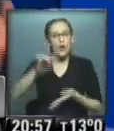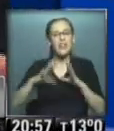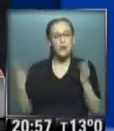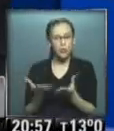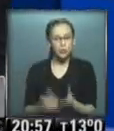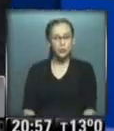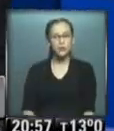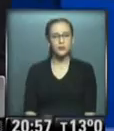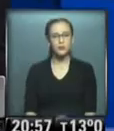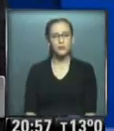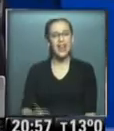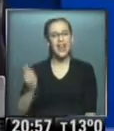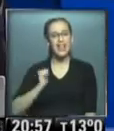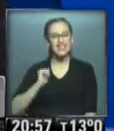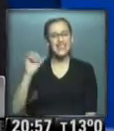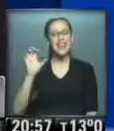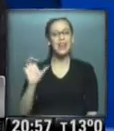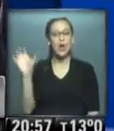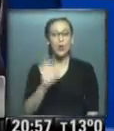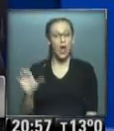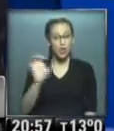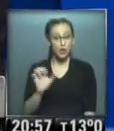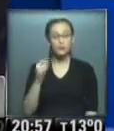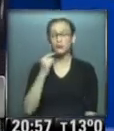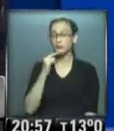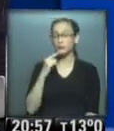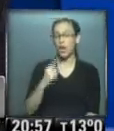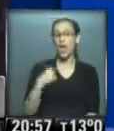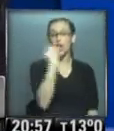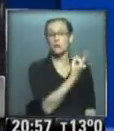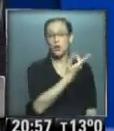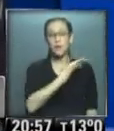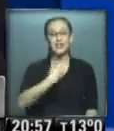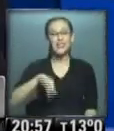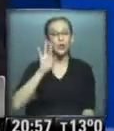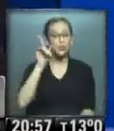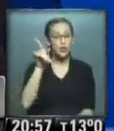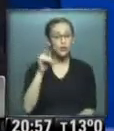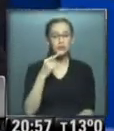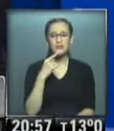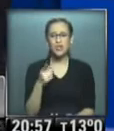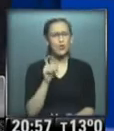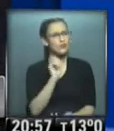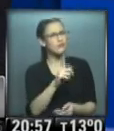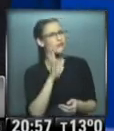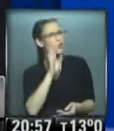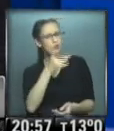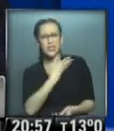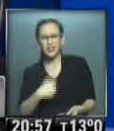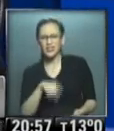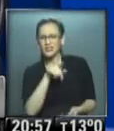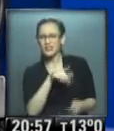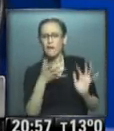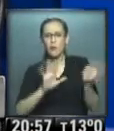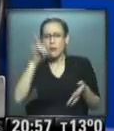hecho, el canciller de Ecuador, respondiéndole al presidente de los Estados Unidos, dijo que lo que él había hecho era un reporte